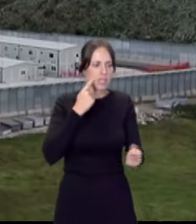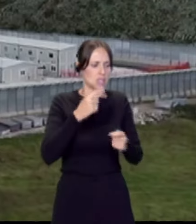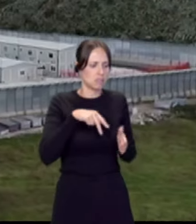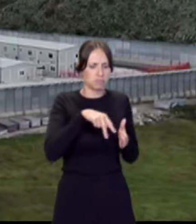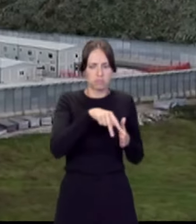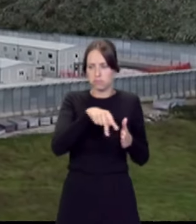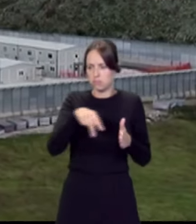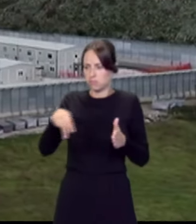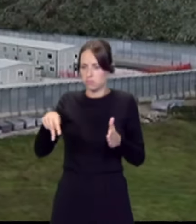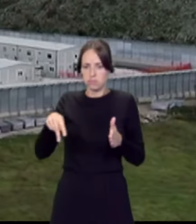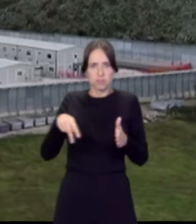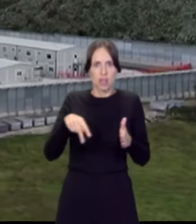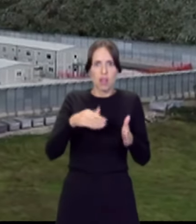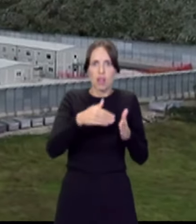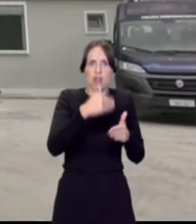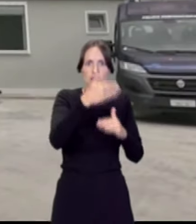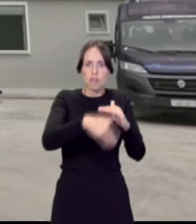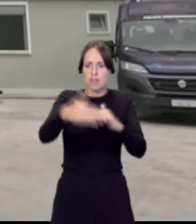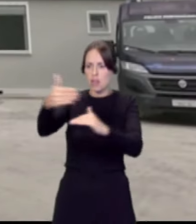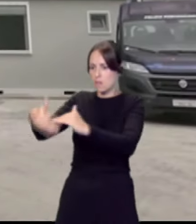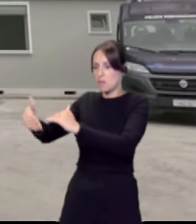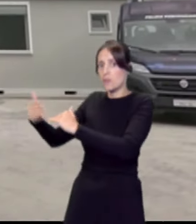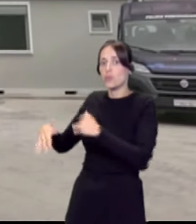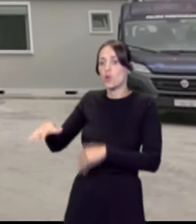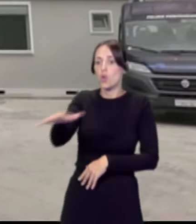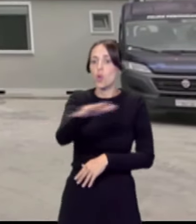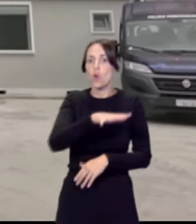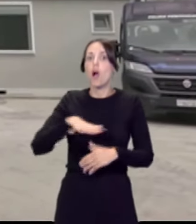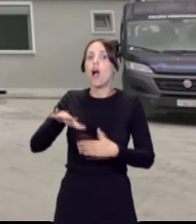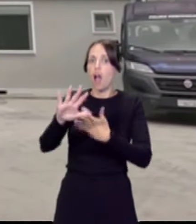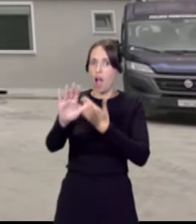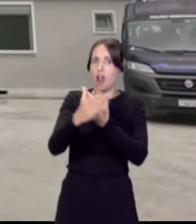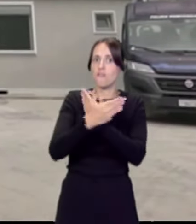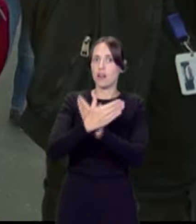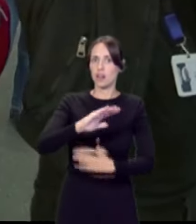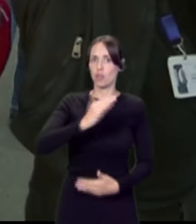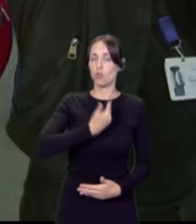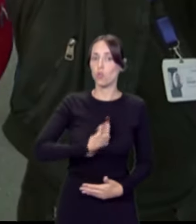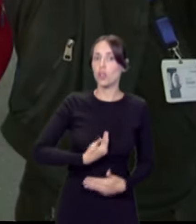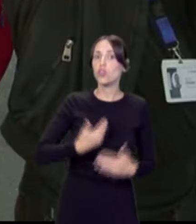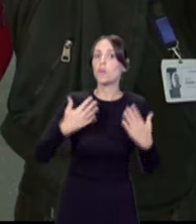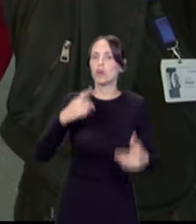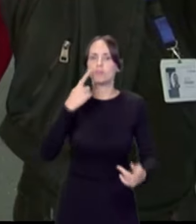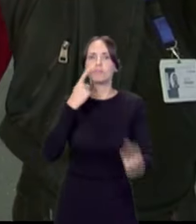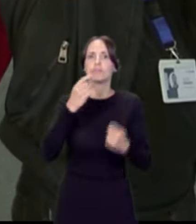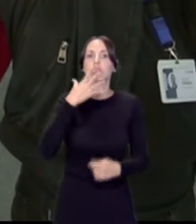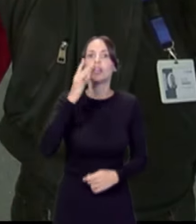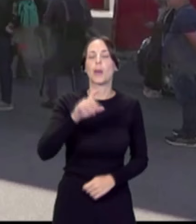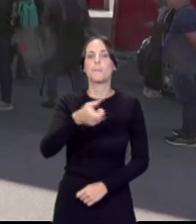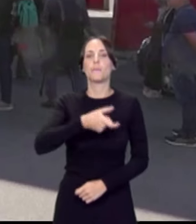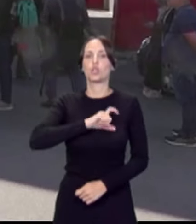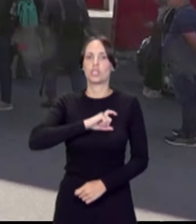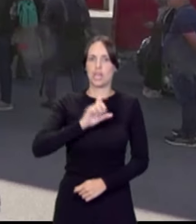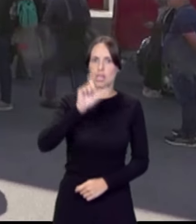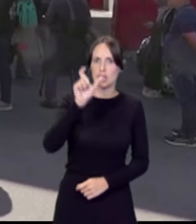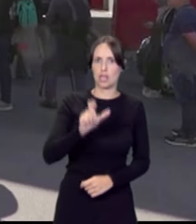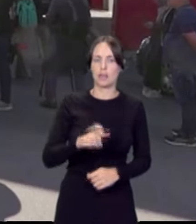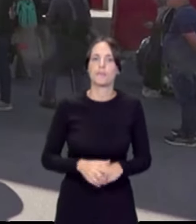suelo que pertenece a Albania, pero está vigilado por la policía italiana. Las primeras protestas han